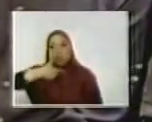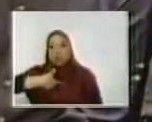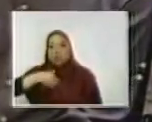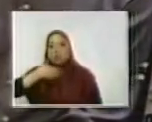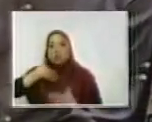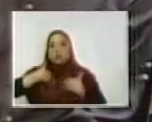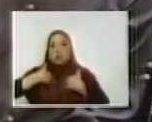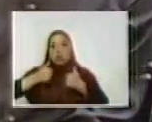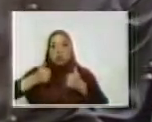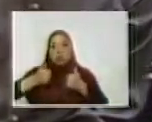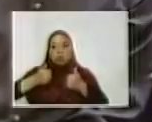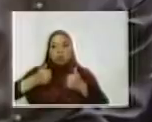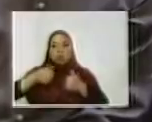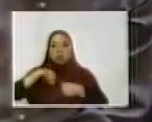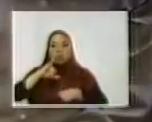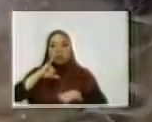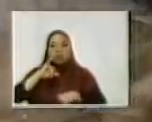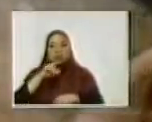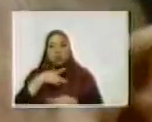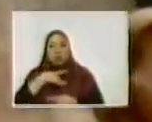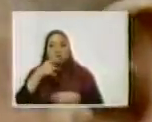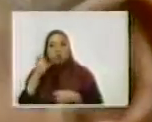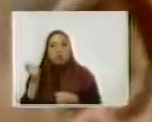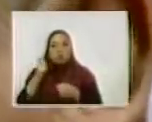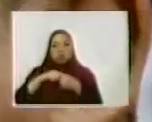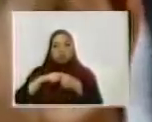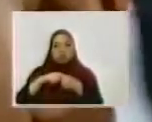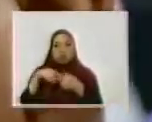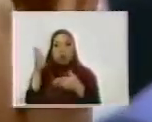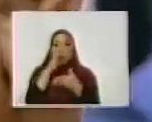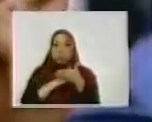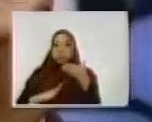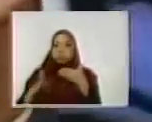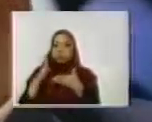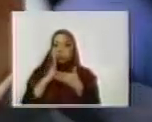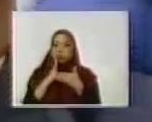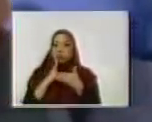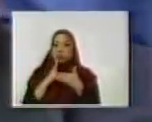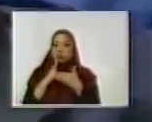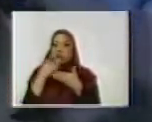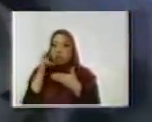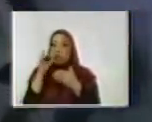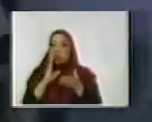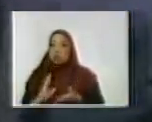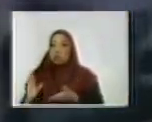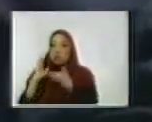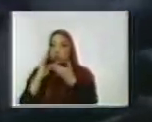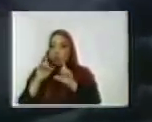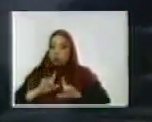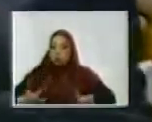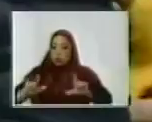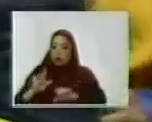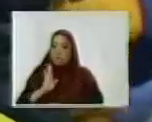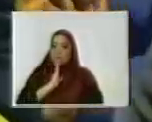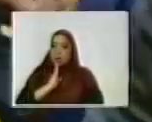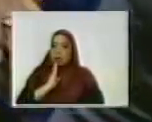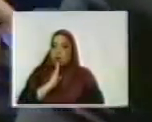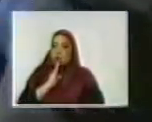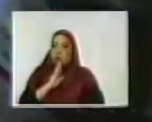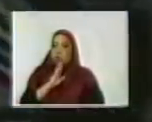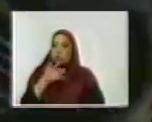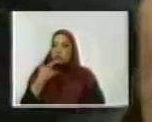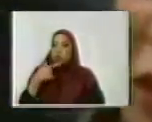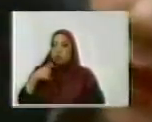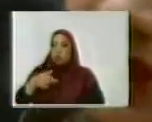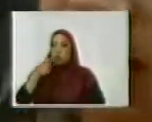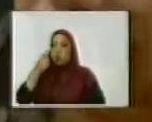salud, etcétera, estaban incorporándose en la SUNACRIP, en la Superintendencia Nacional de Criptoactivos, comprando